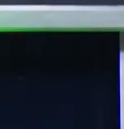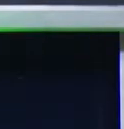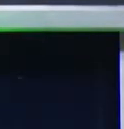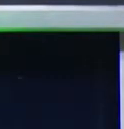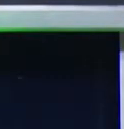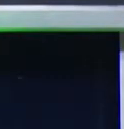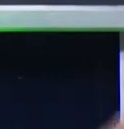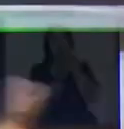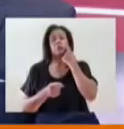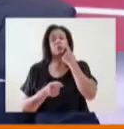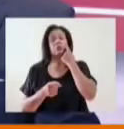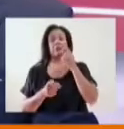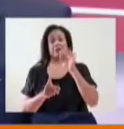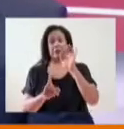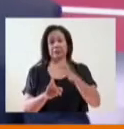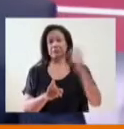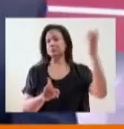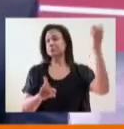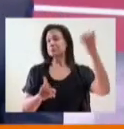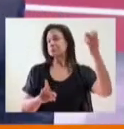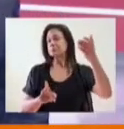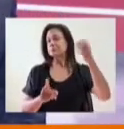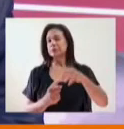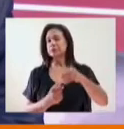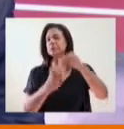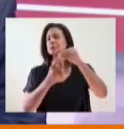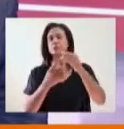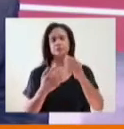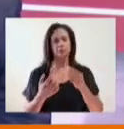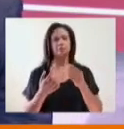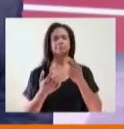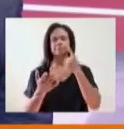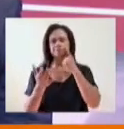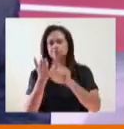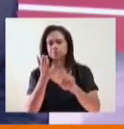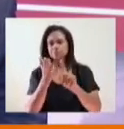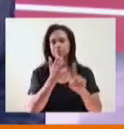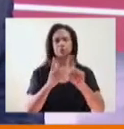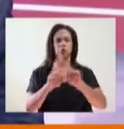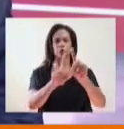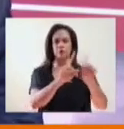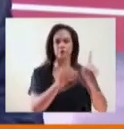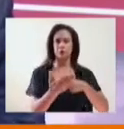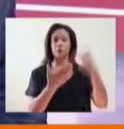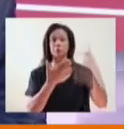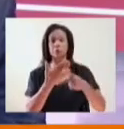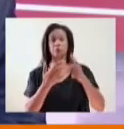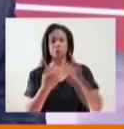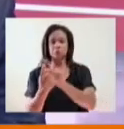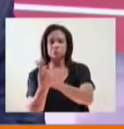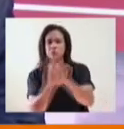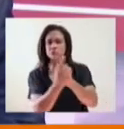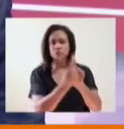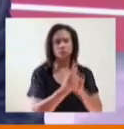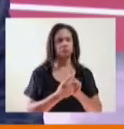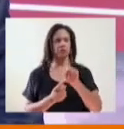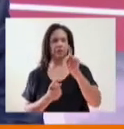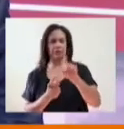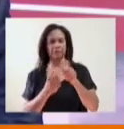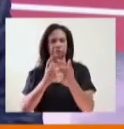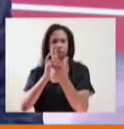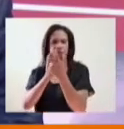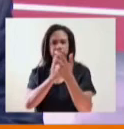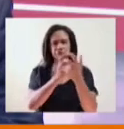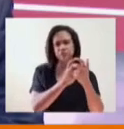que ya tenían los estudiantes una especie de retroalimentación no solamente para tu viendo sino para la familia y no